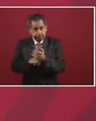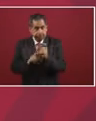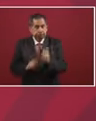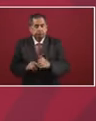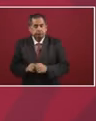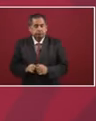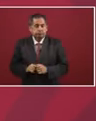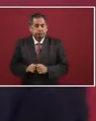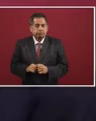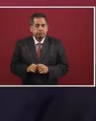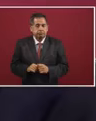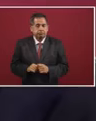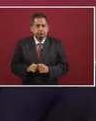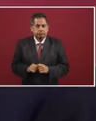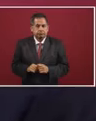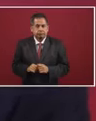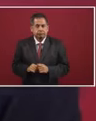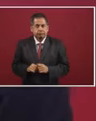asunto,